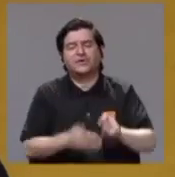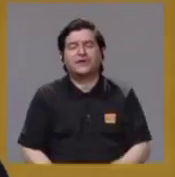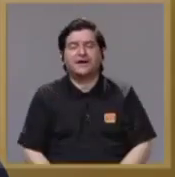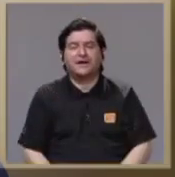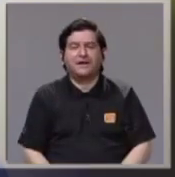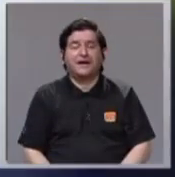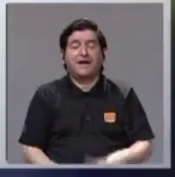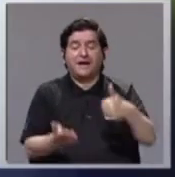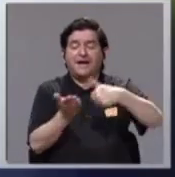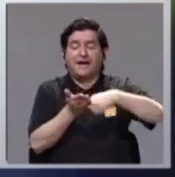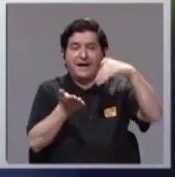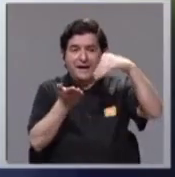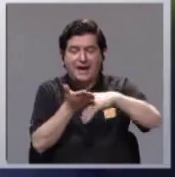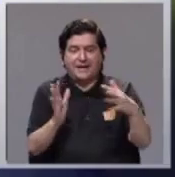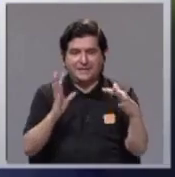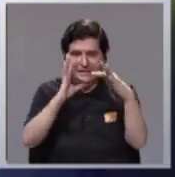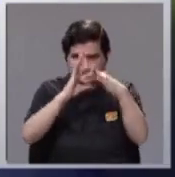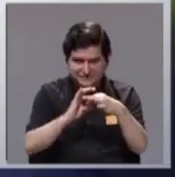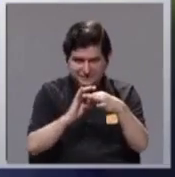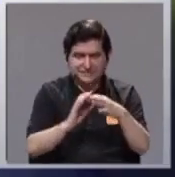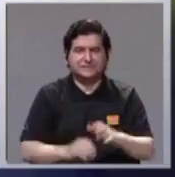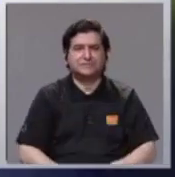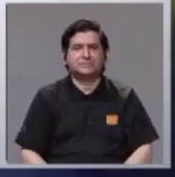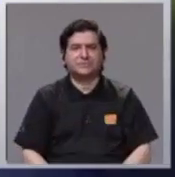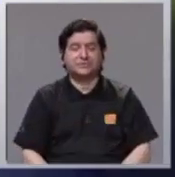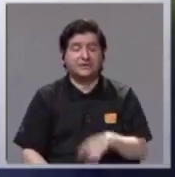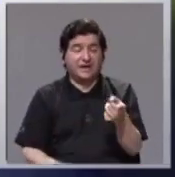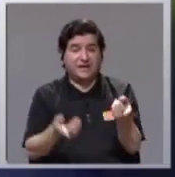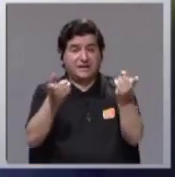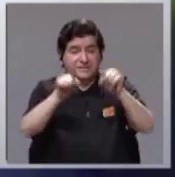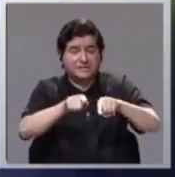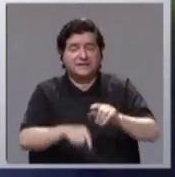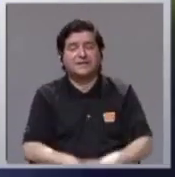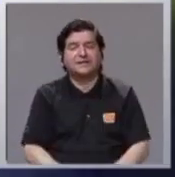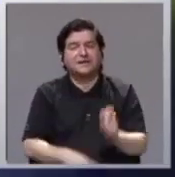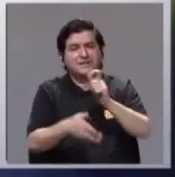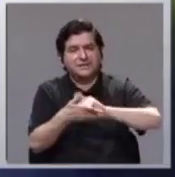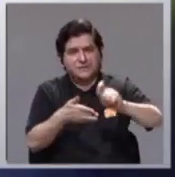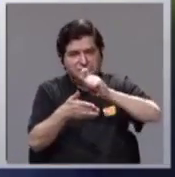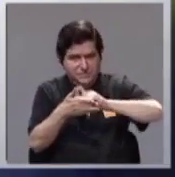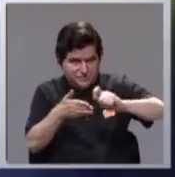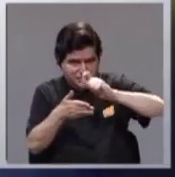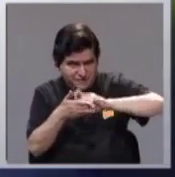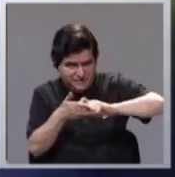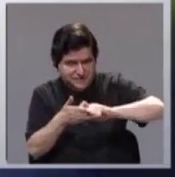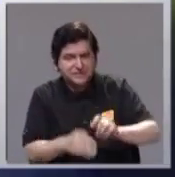quien escribió cartas de relación y se las escribió